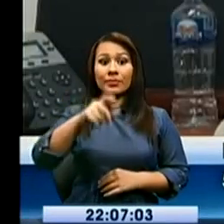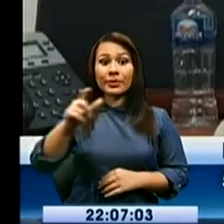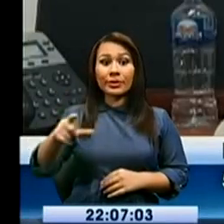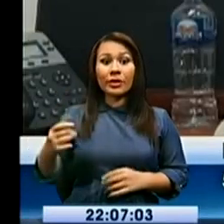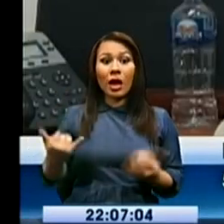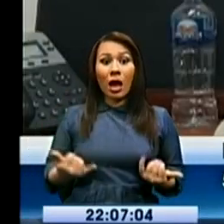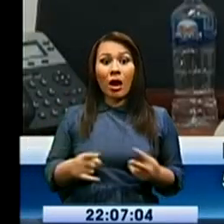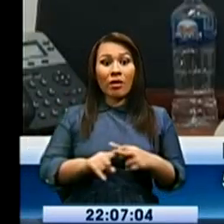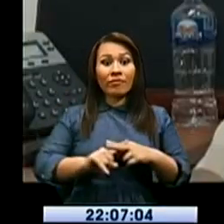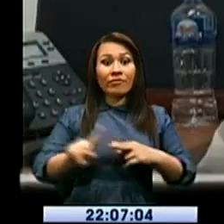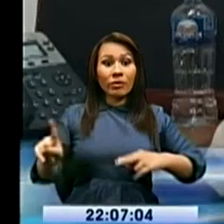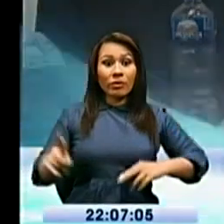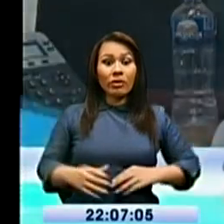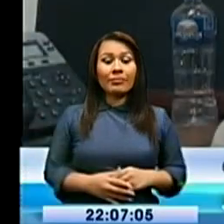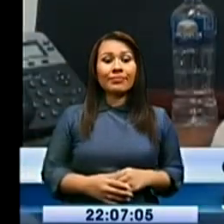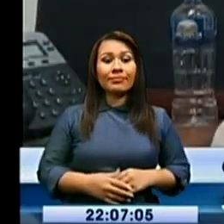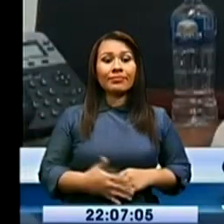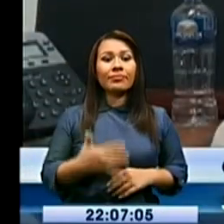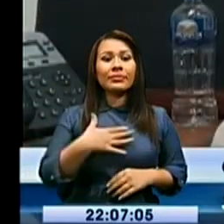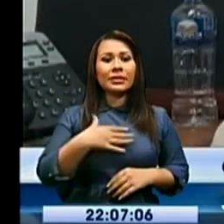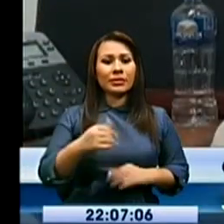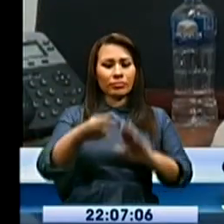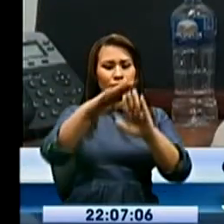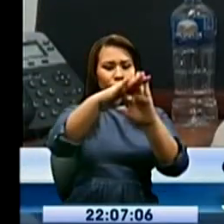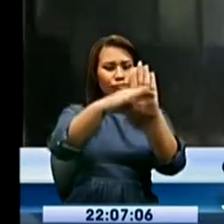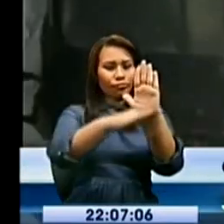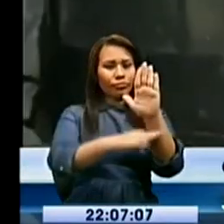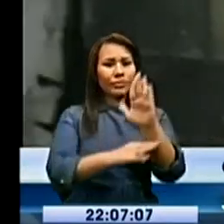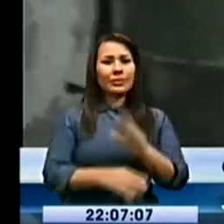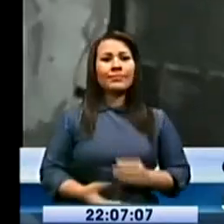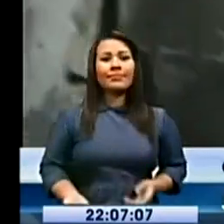están prófugas de la justicia se encuentran en la lista de los más buscados.